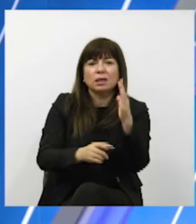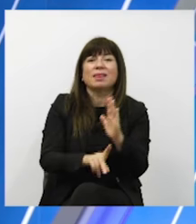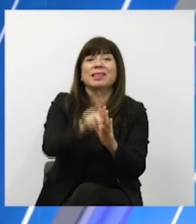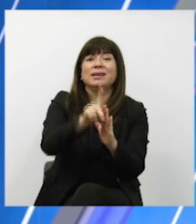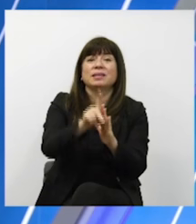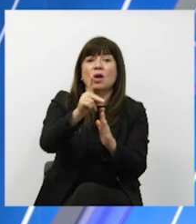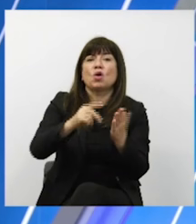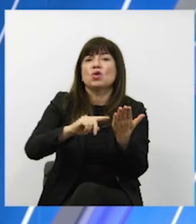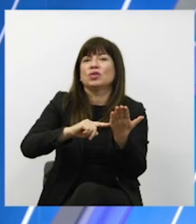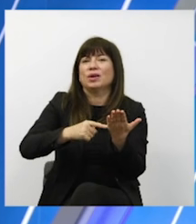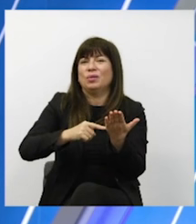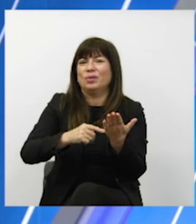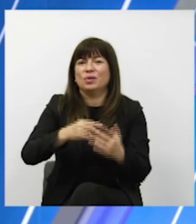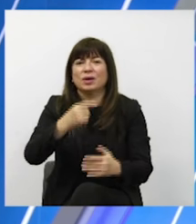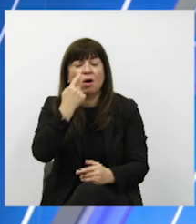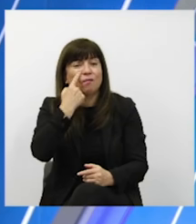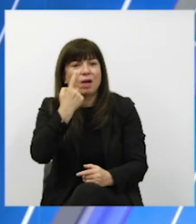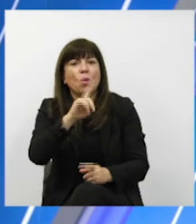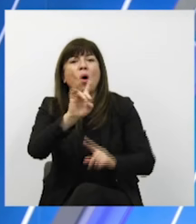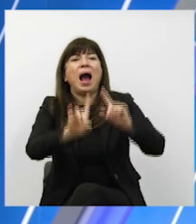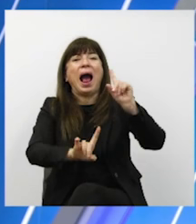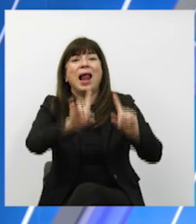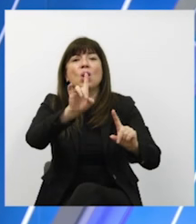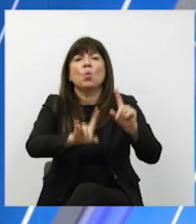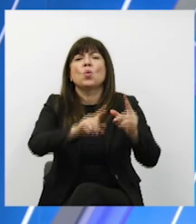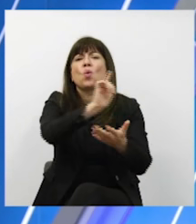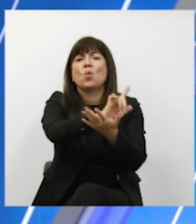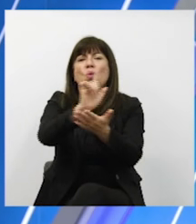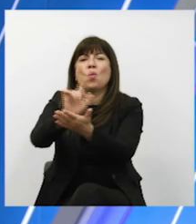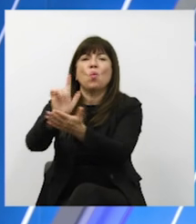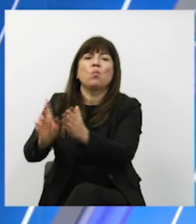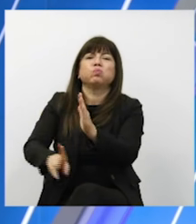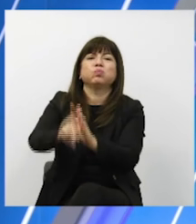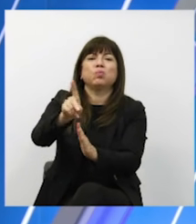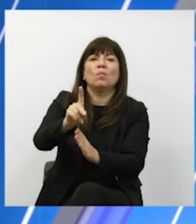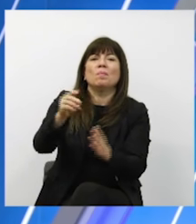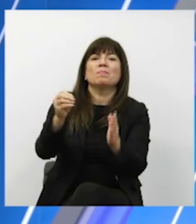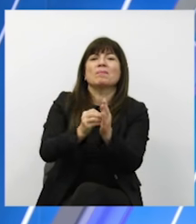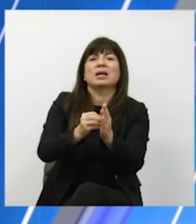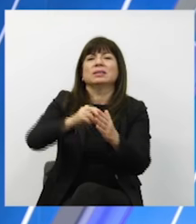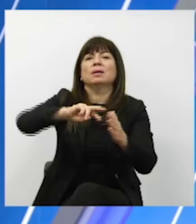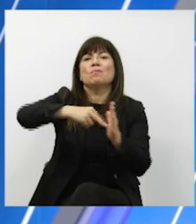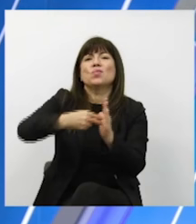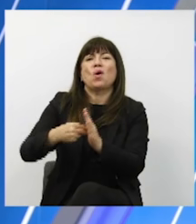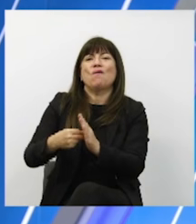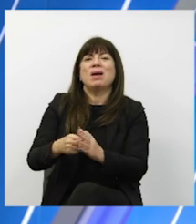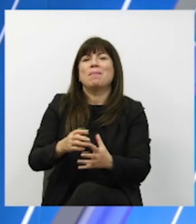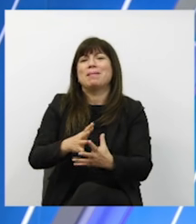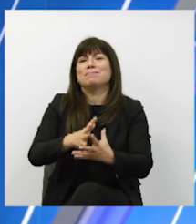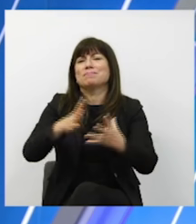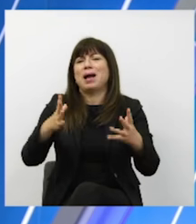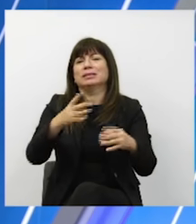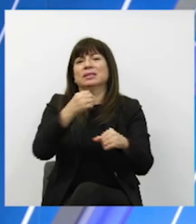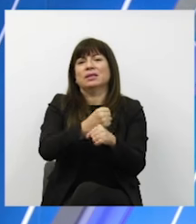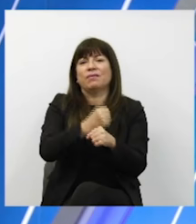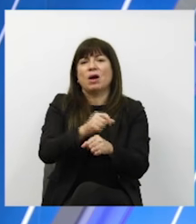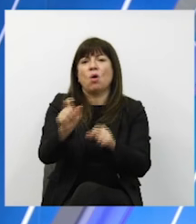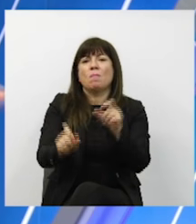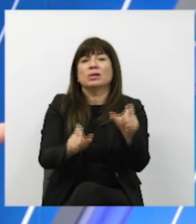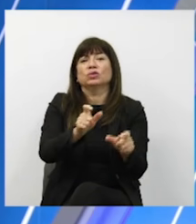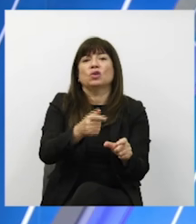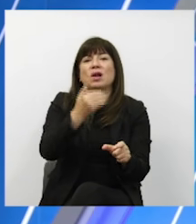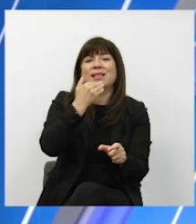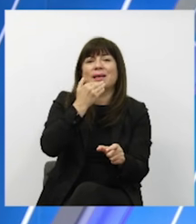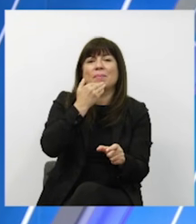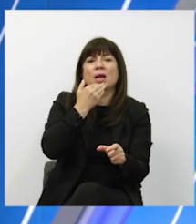tecnológico. Sí vemos que en algunas plantas más desarrolladas cada vez va a haber más problemas para el trabajo de la gente, sino